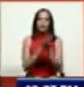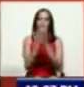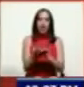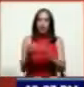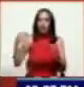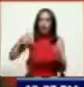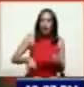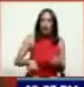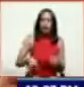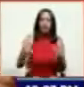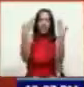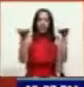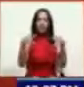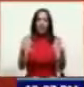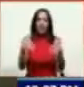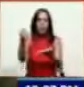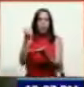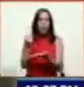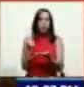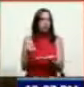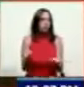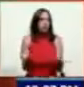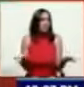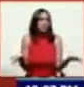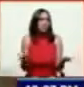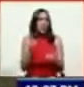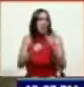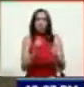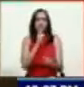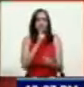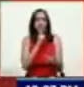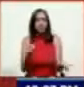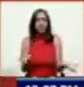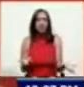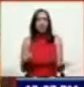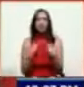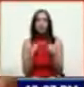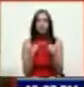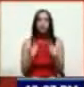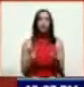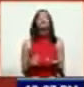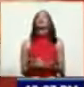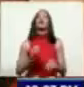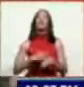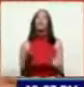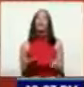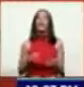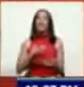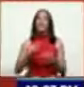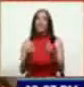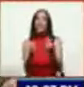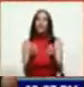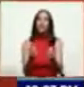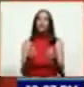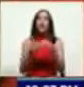pueblo para nada. Donde el nuevo índice económico es queso today, jamón today, porque entonces quiere el precio del... El